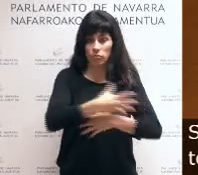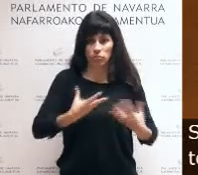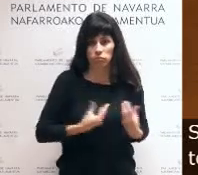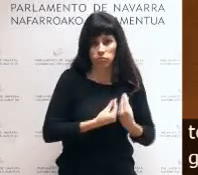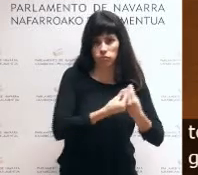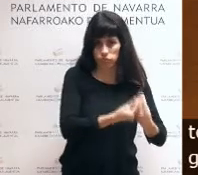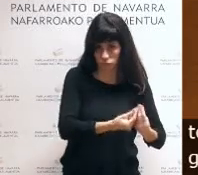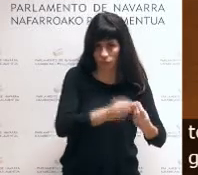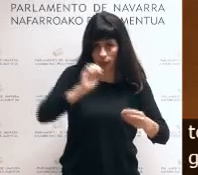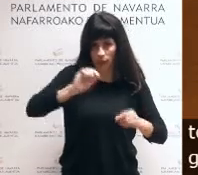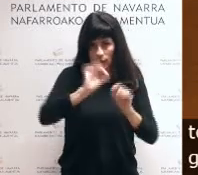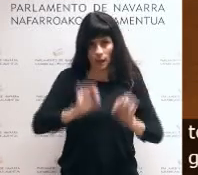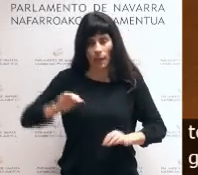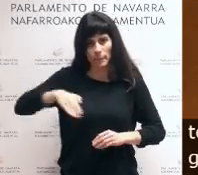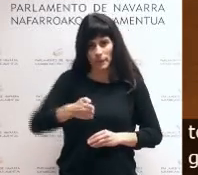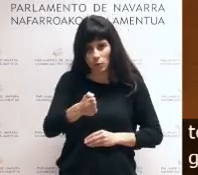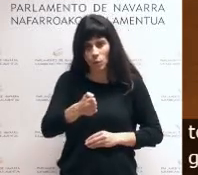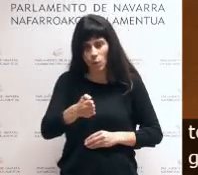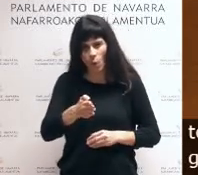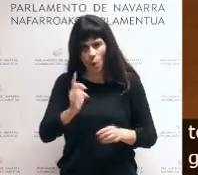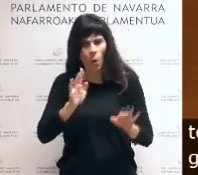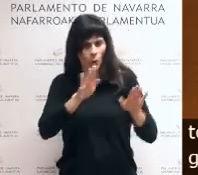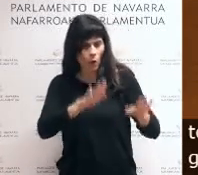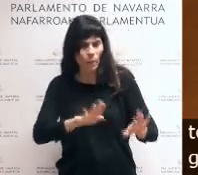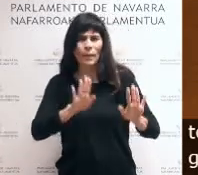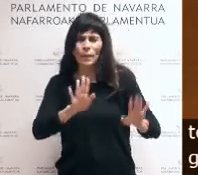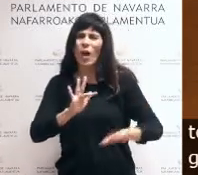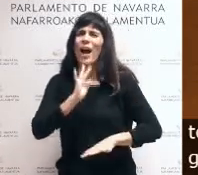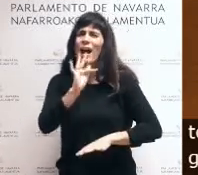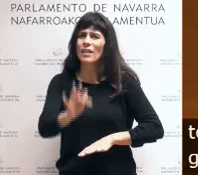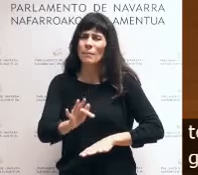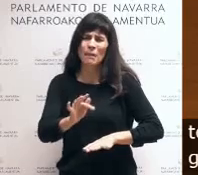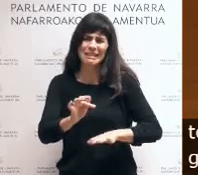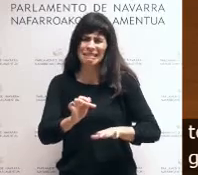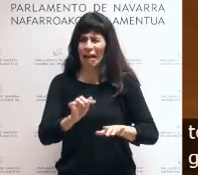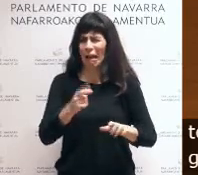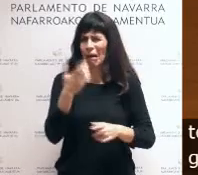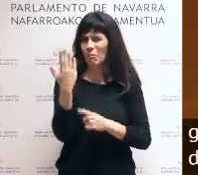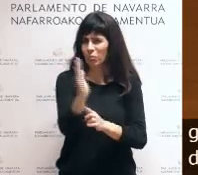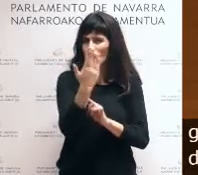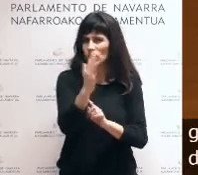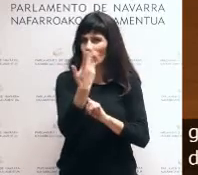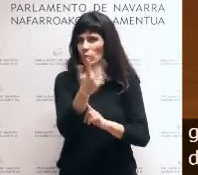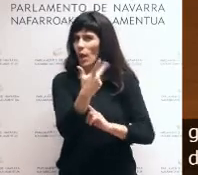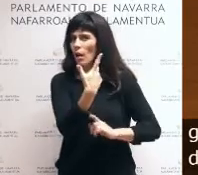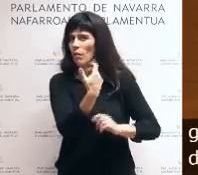a ser cómplices y defenderla, sino que critican desaforadamente cualquier propuesta para reconducir las cosas que